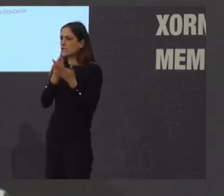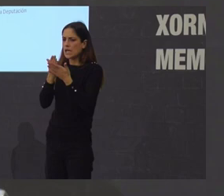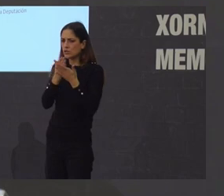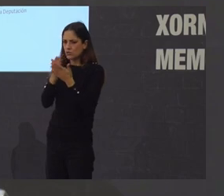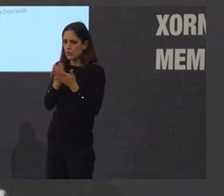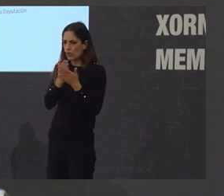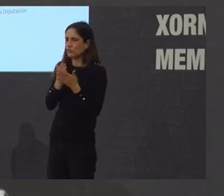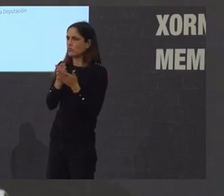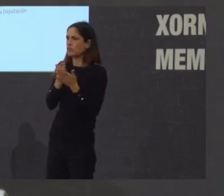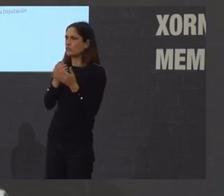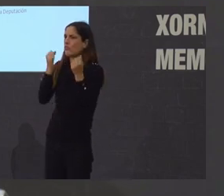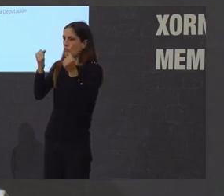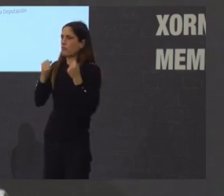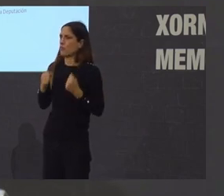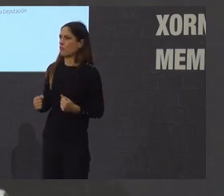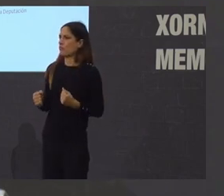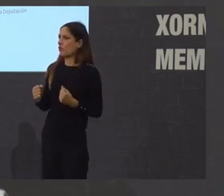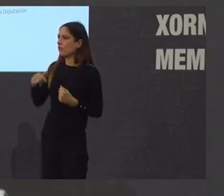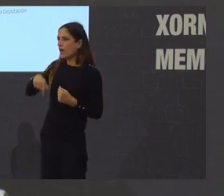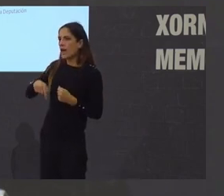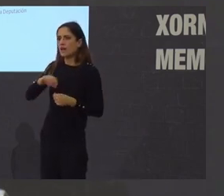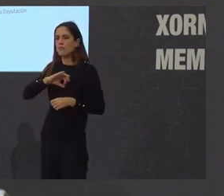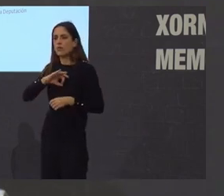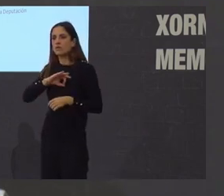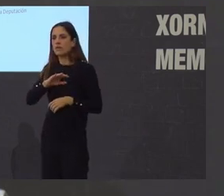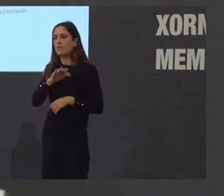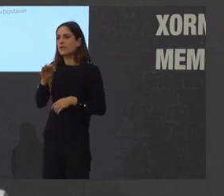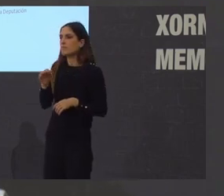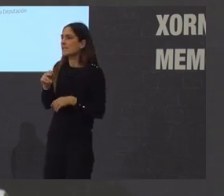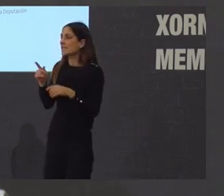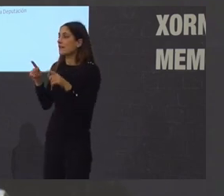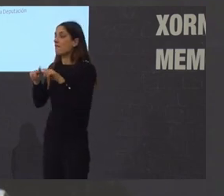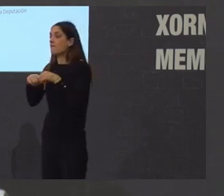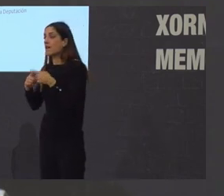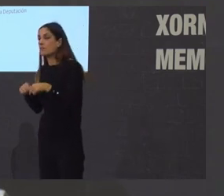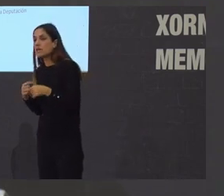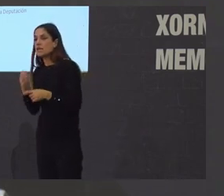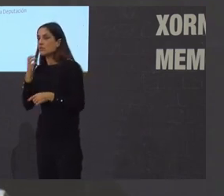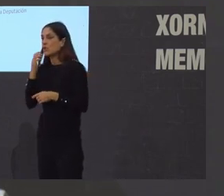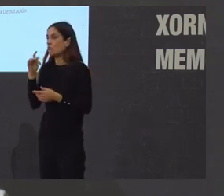solo de empresas, sino de familias, de incautaciones de viviendas,